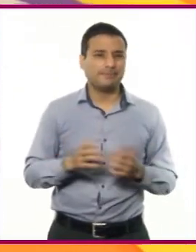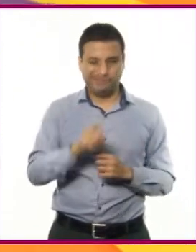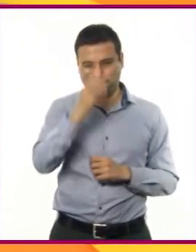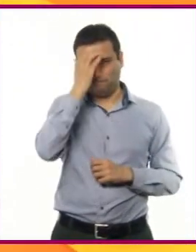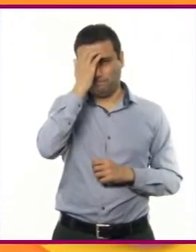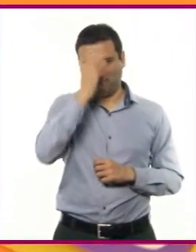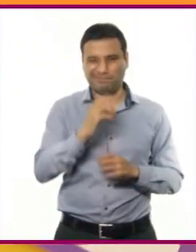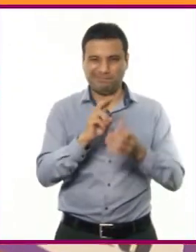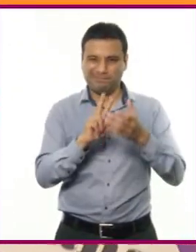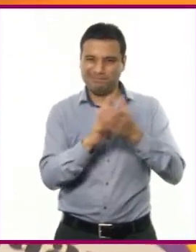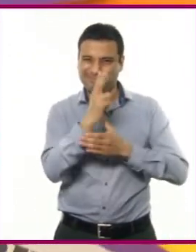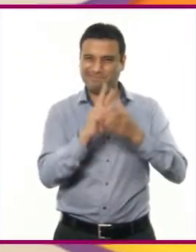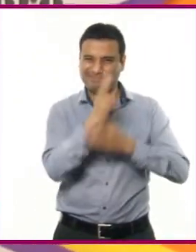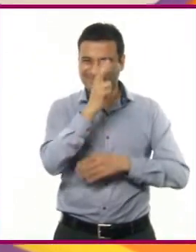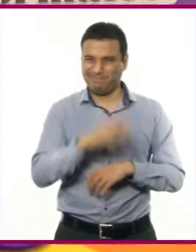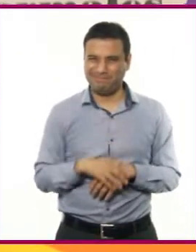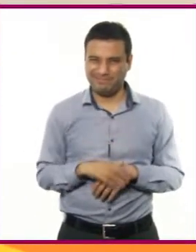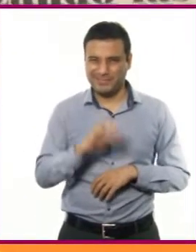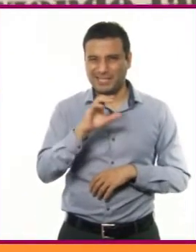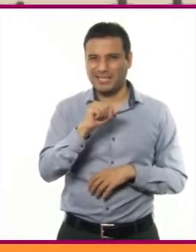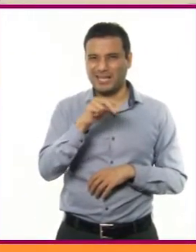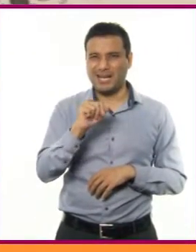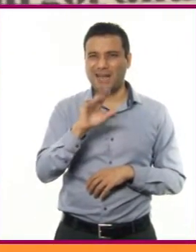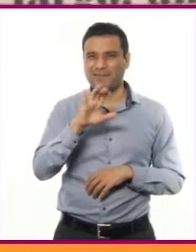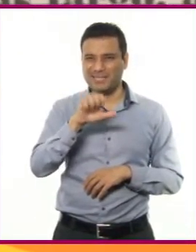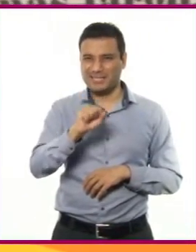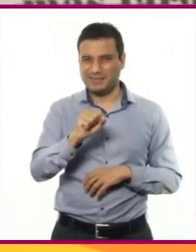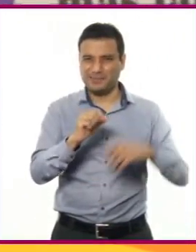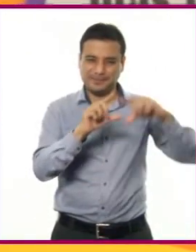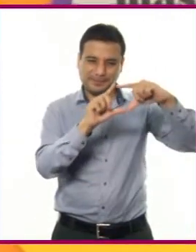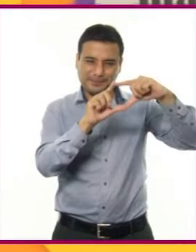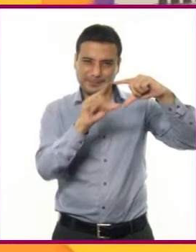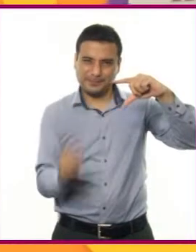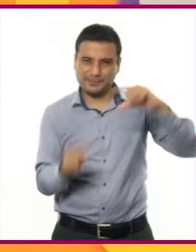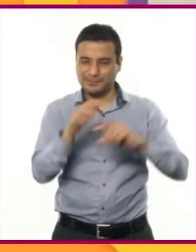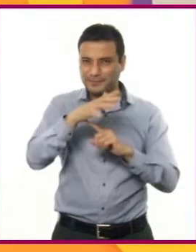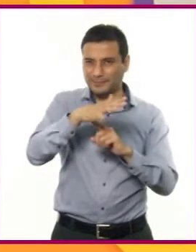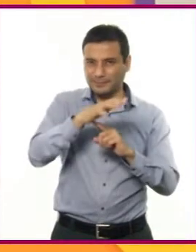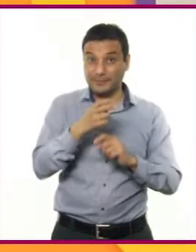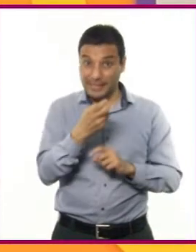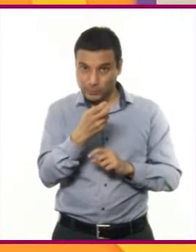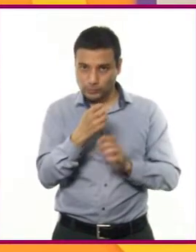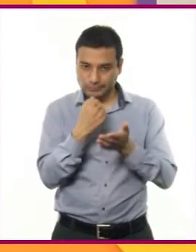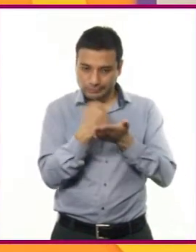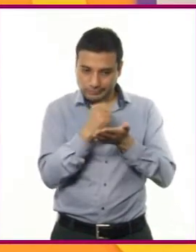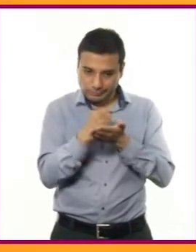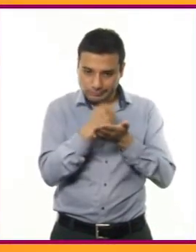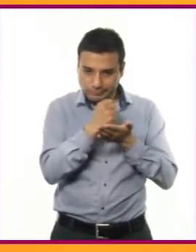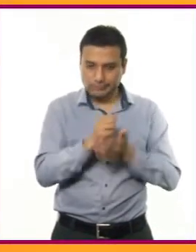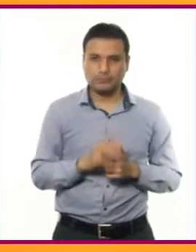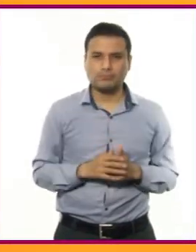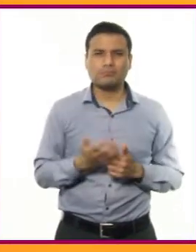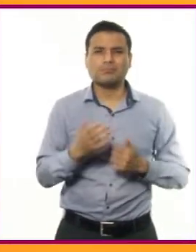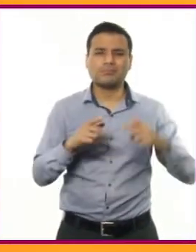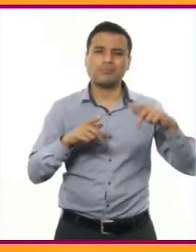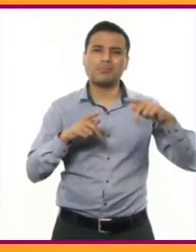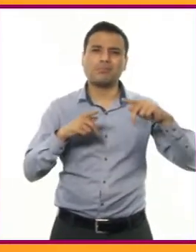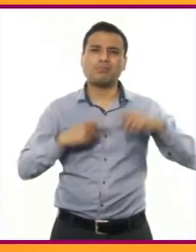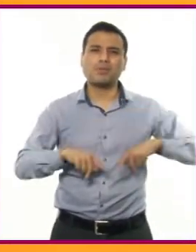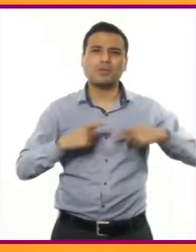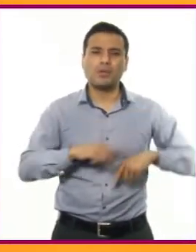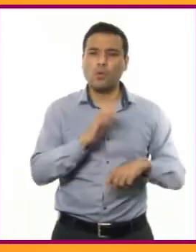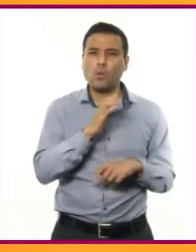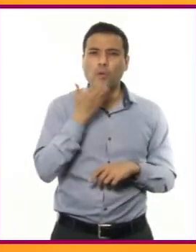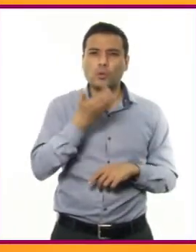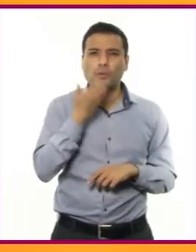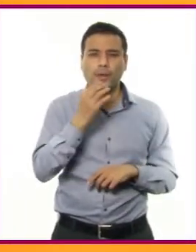tallo y flor de la planta cannabis sativa o cannabis indica. Las principales causas del consumo de la